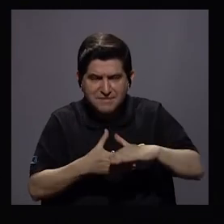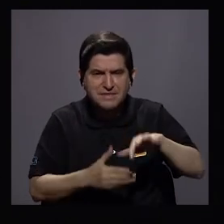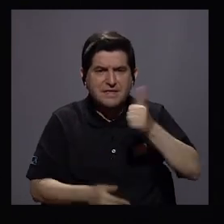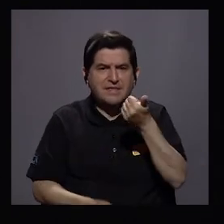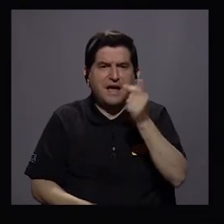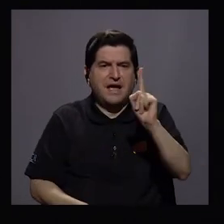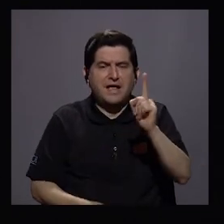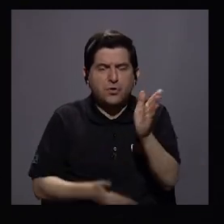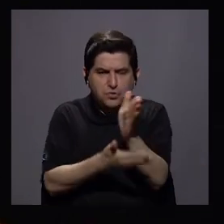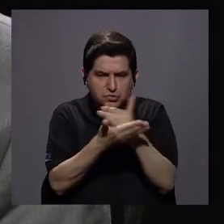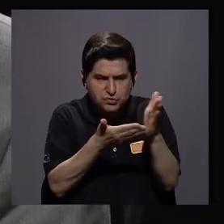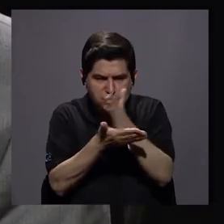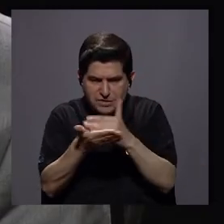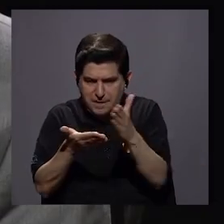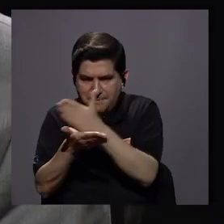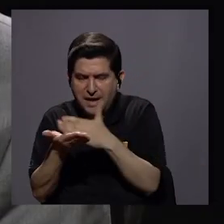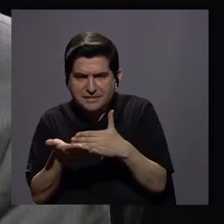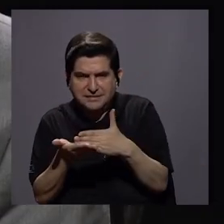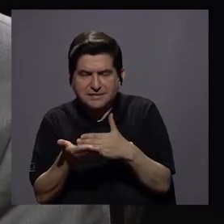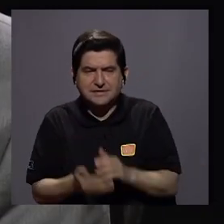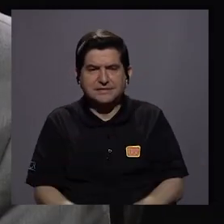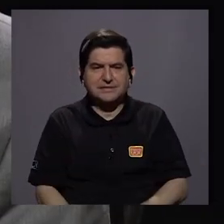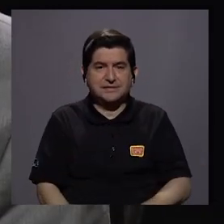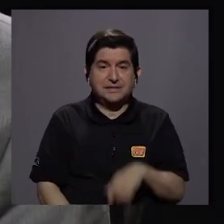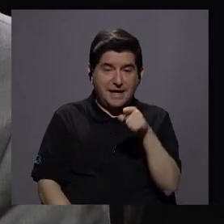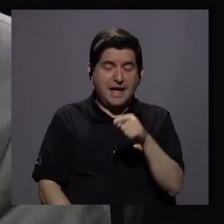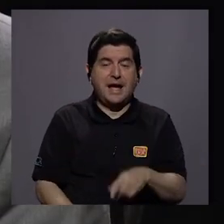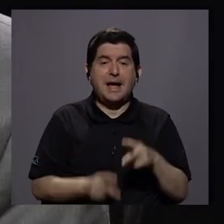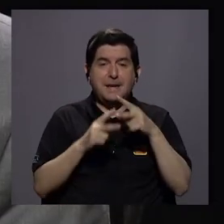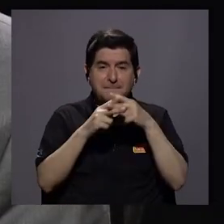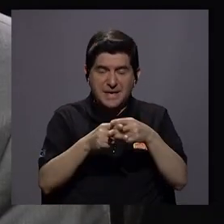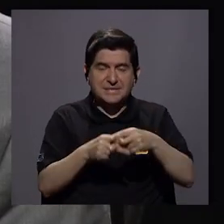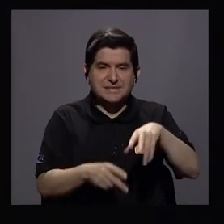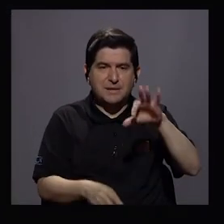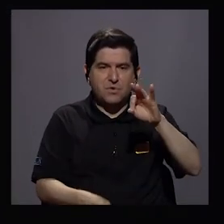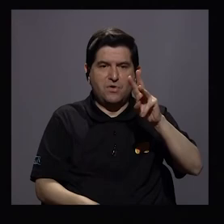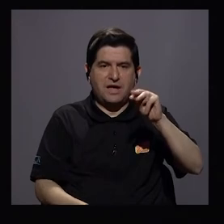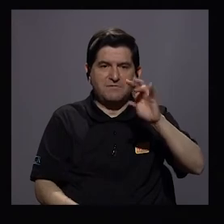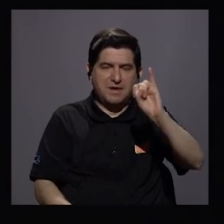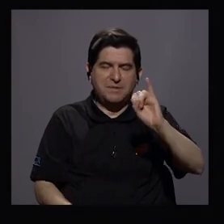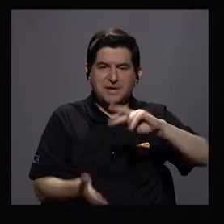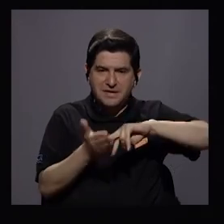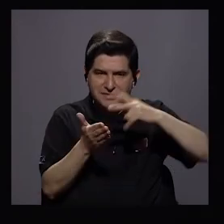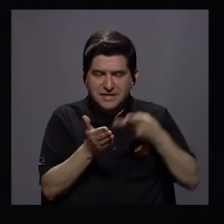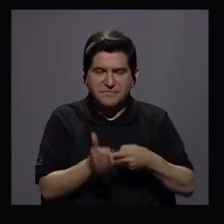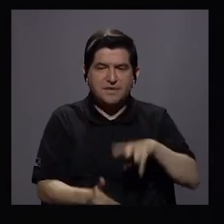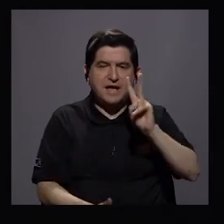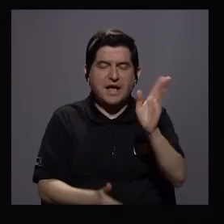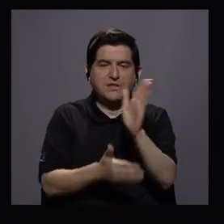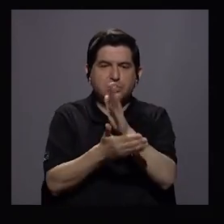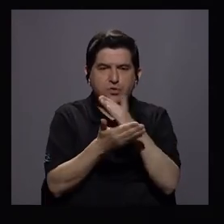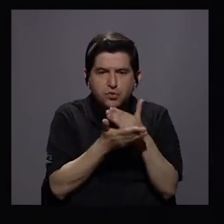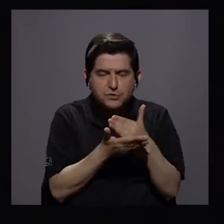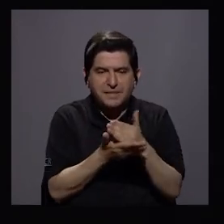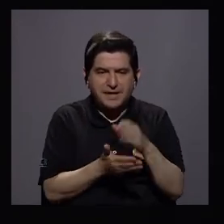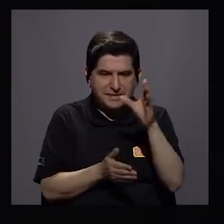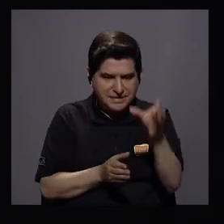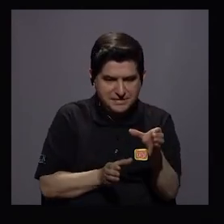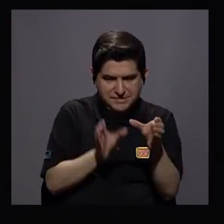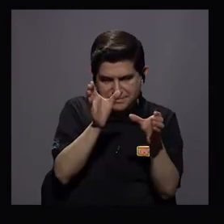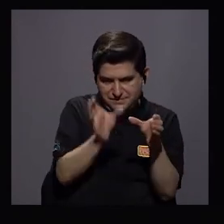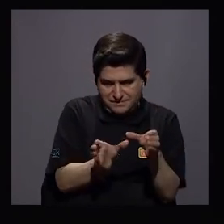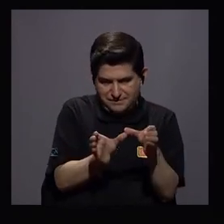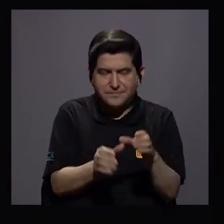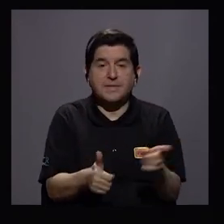pequeñas rebanadas. En esas rebanadas, el préstamo del fondo representa dos tajadas en dos diferentes procedimientos.